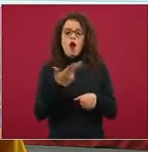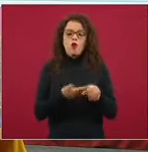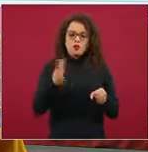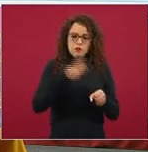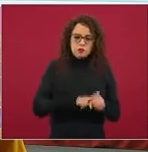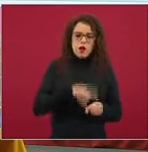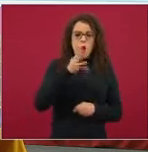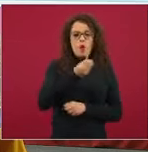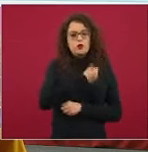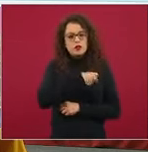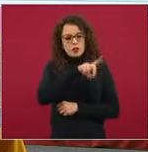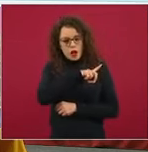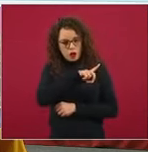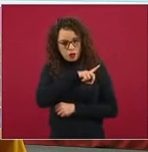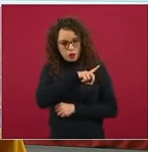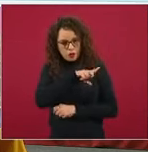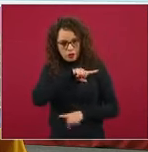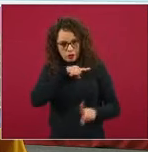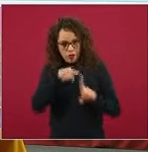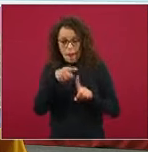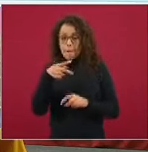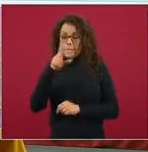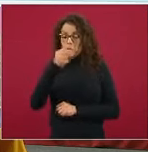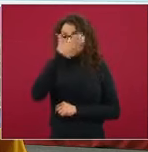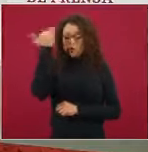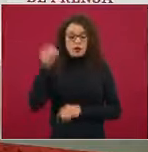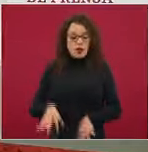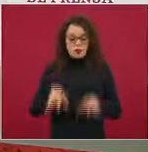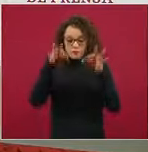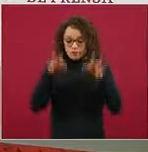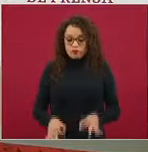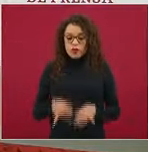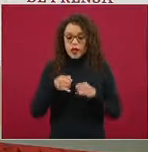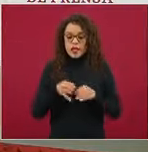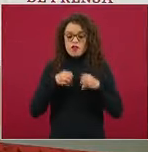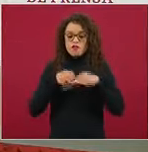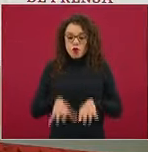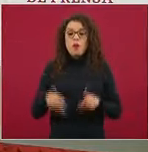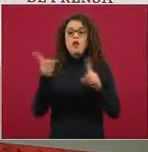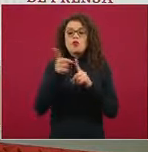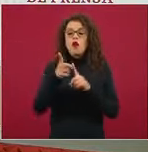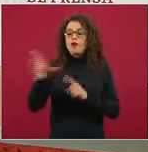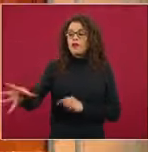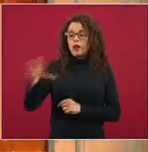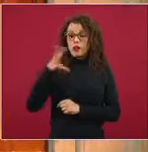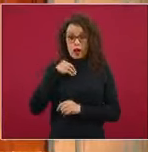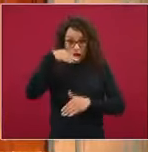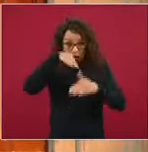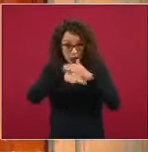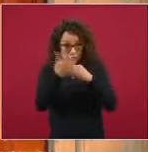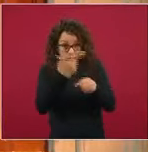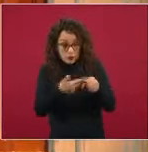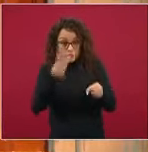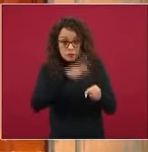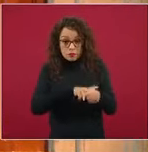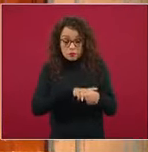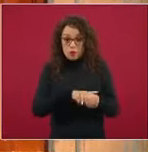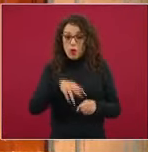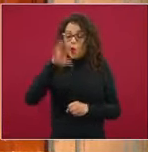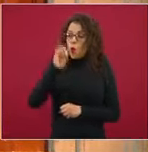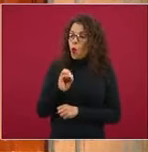implica o no genera inmediatamente la información de que se contagiaron al interior de un hospital, al interior de